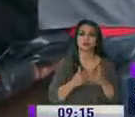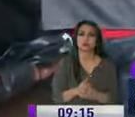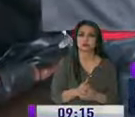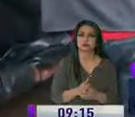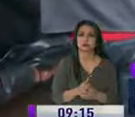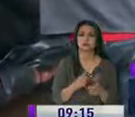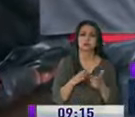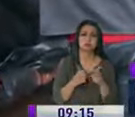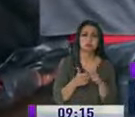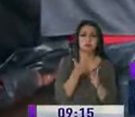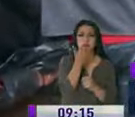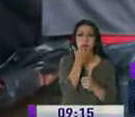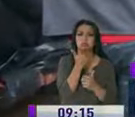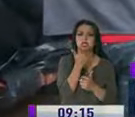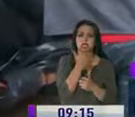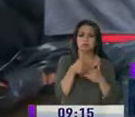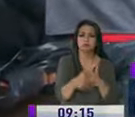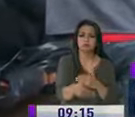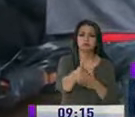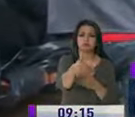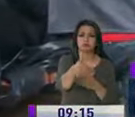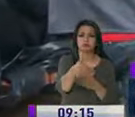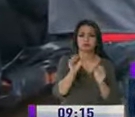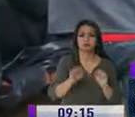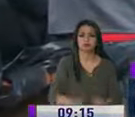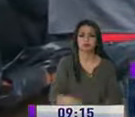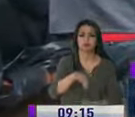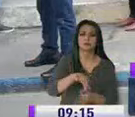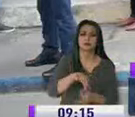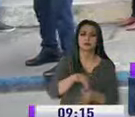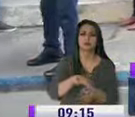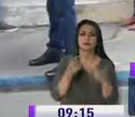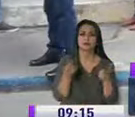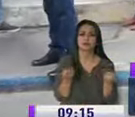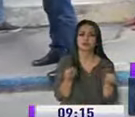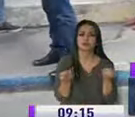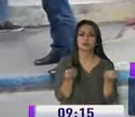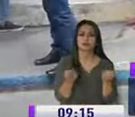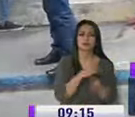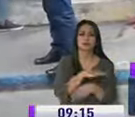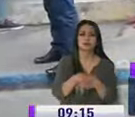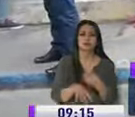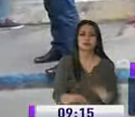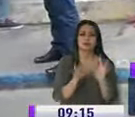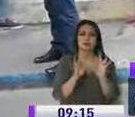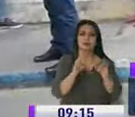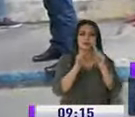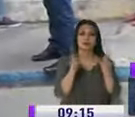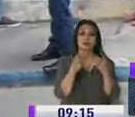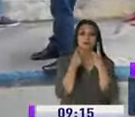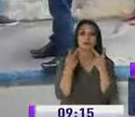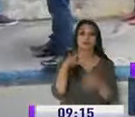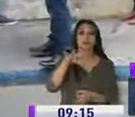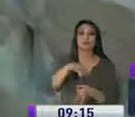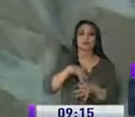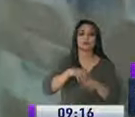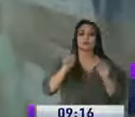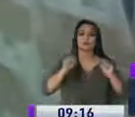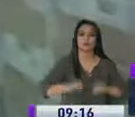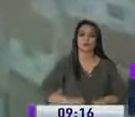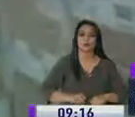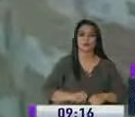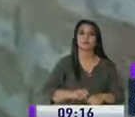produzcan infracciones electorales durante este periodo del proceso electoral. En fin, todo está listo para la consulta popular y el referéndum a